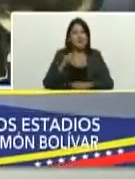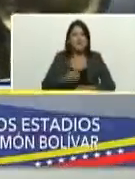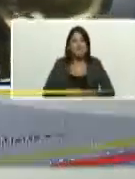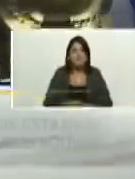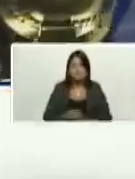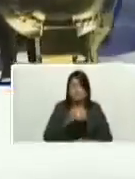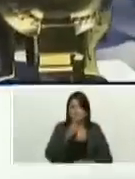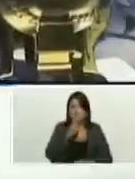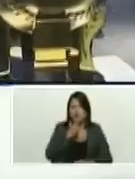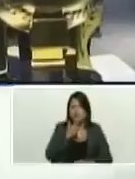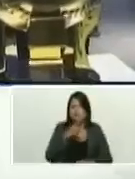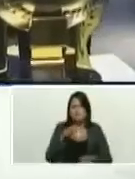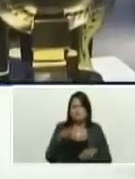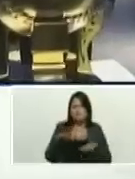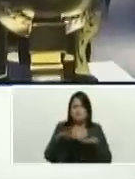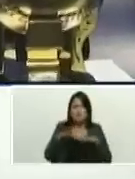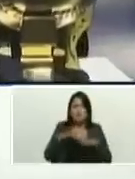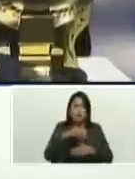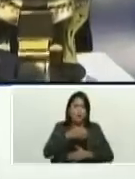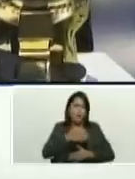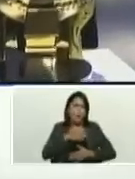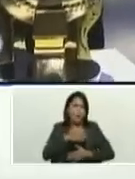por su ergonomía.